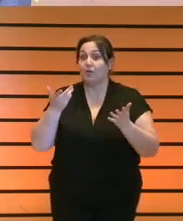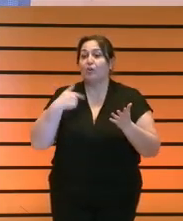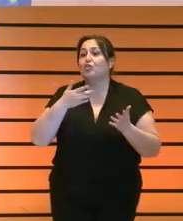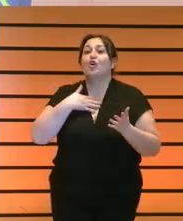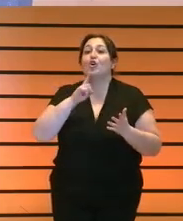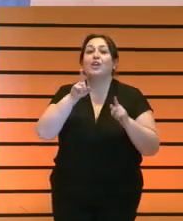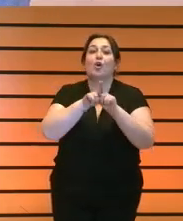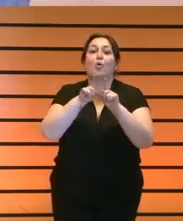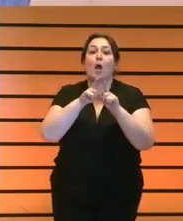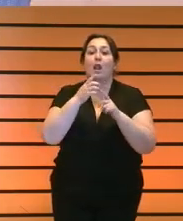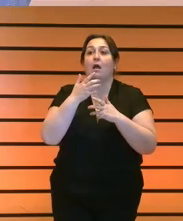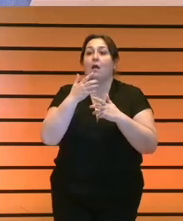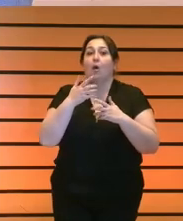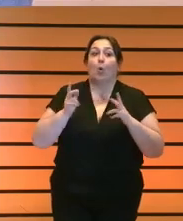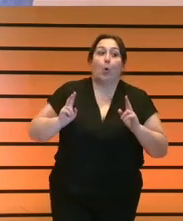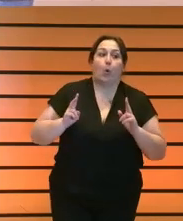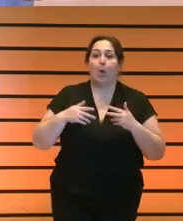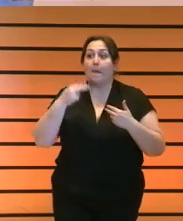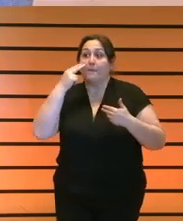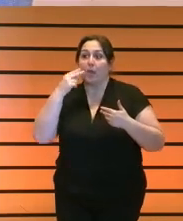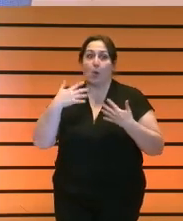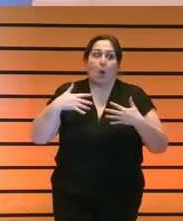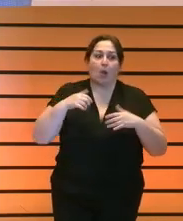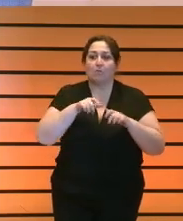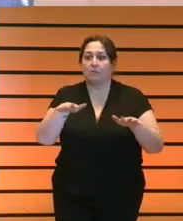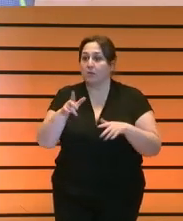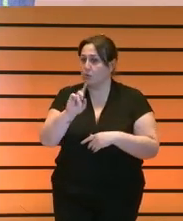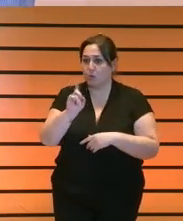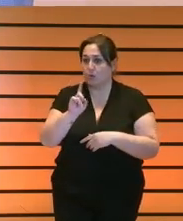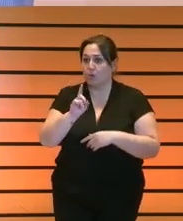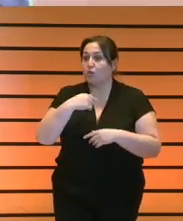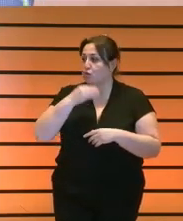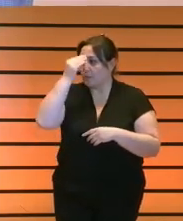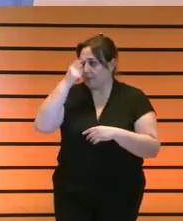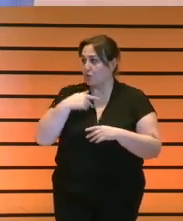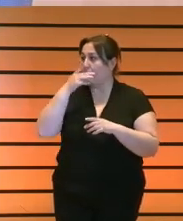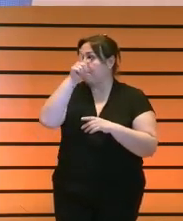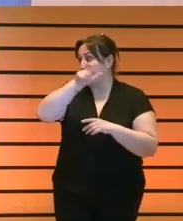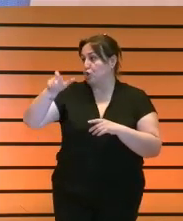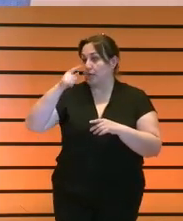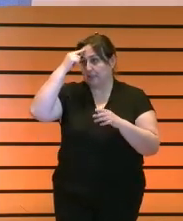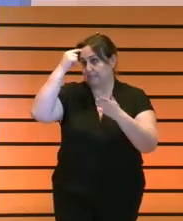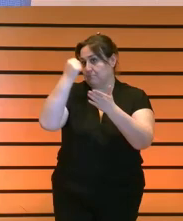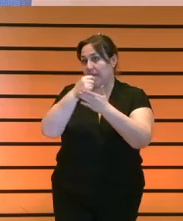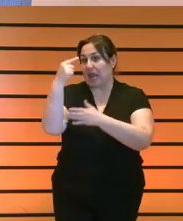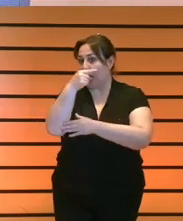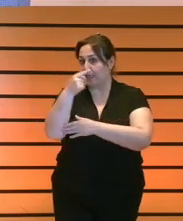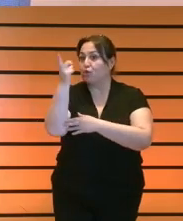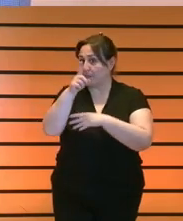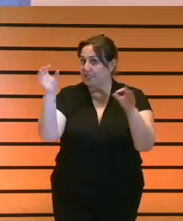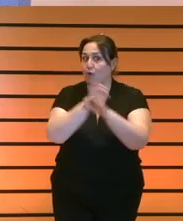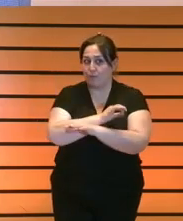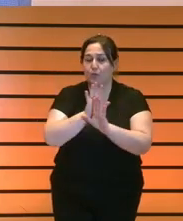nada alarmista ni nada de eso, porque estoy convencido de que los pesimistas también se confunden. Eso es así. Pero sí que creo